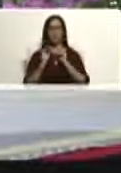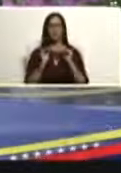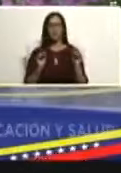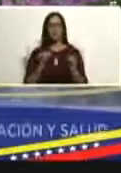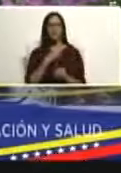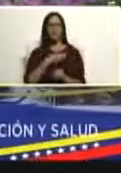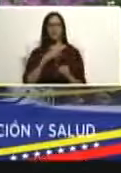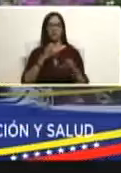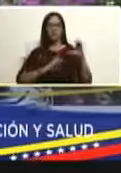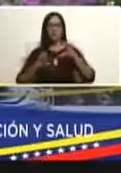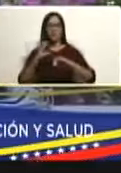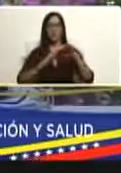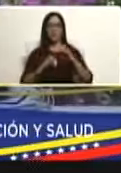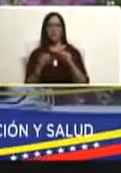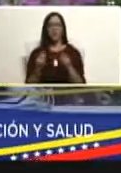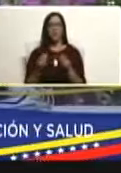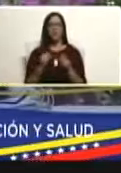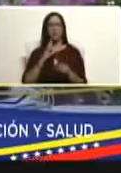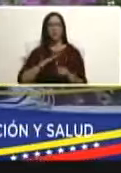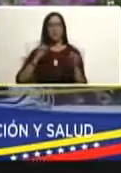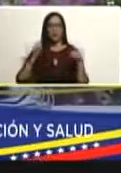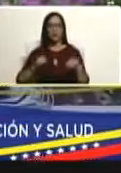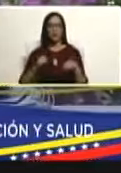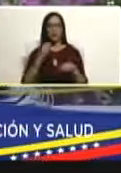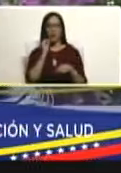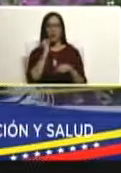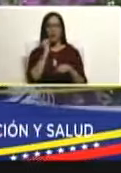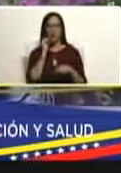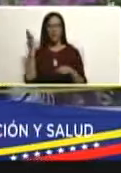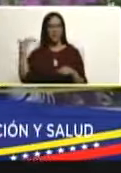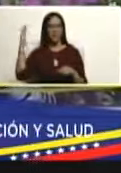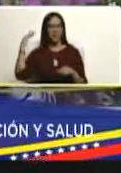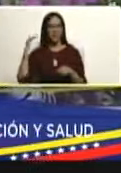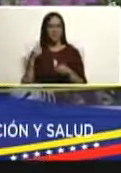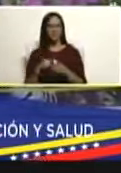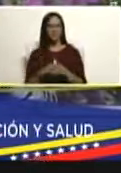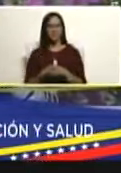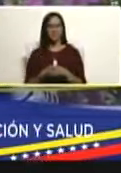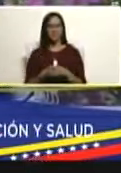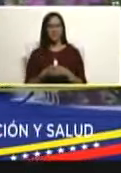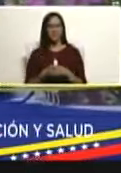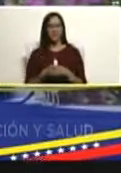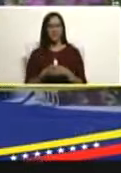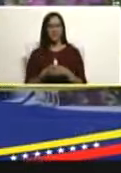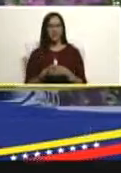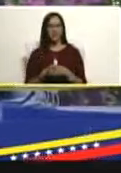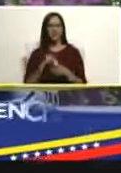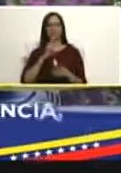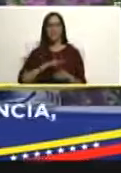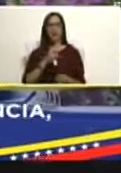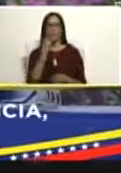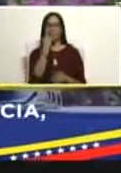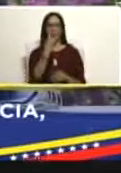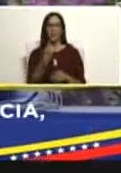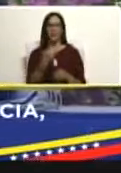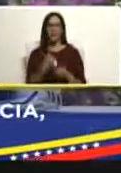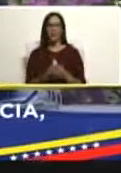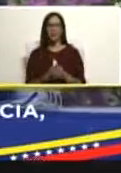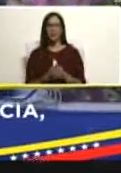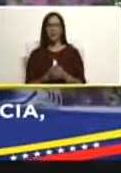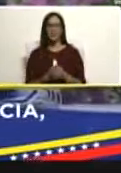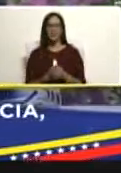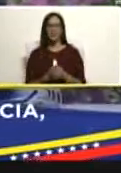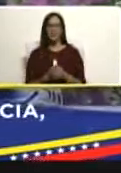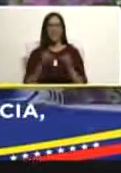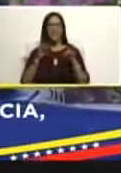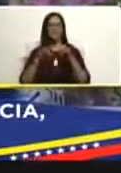Ciencia. Y muchos de los que estamos aquí éramos los jóvenes de la época. Y estábamos el enamorados. El semillero de la época. Era